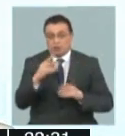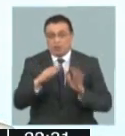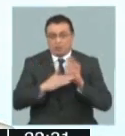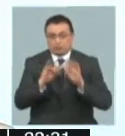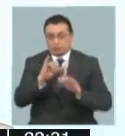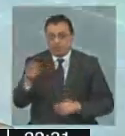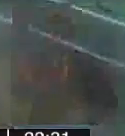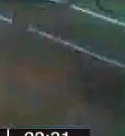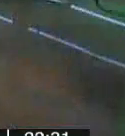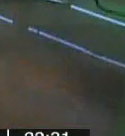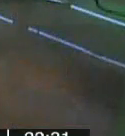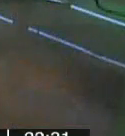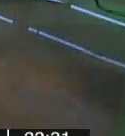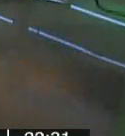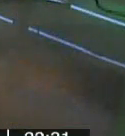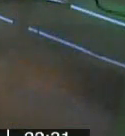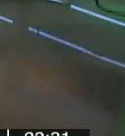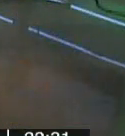regresamos.